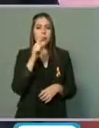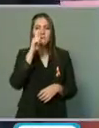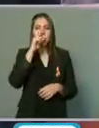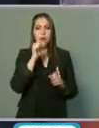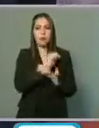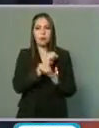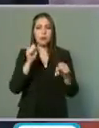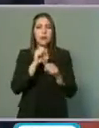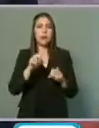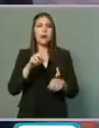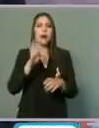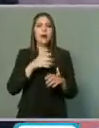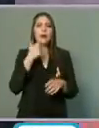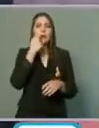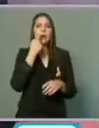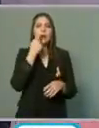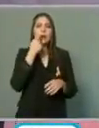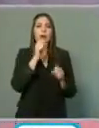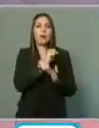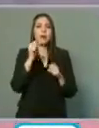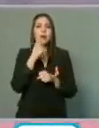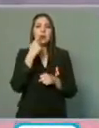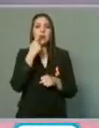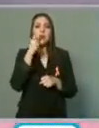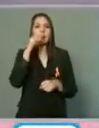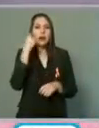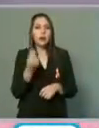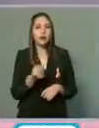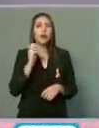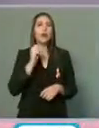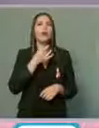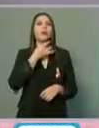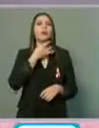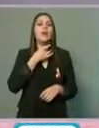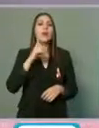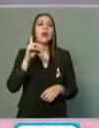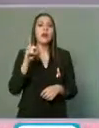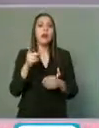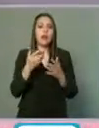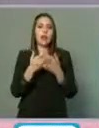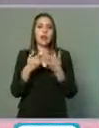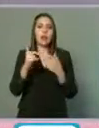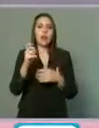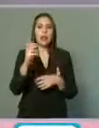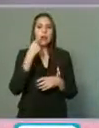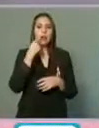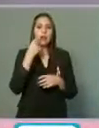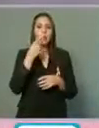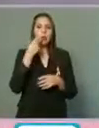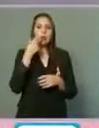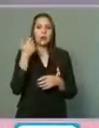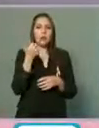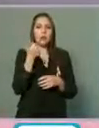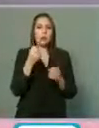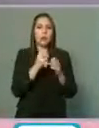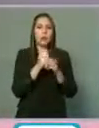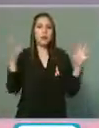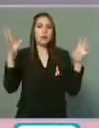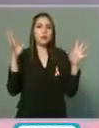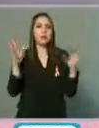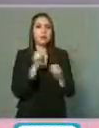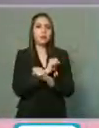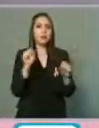han perdido piezas dentales o rupturas de cuello o de dedos, porque ¿Cómo así? el cigarro está prendido y de repente